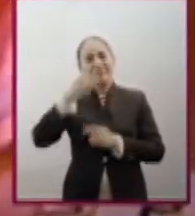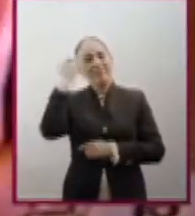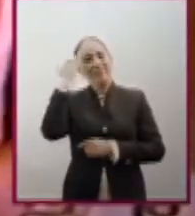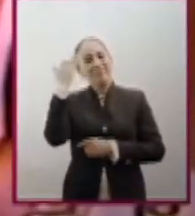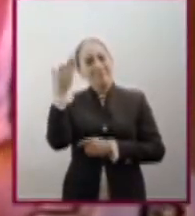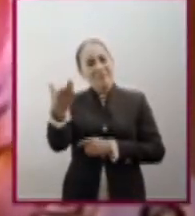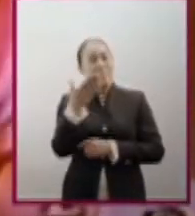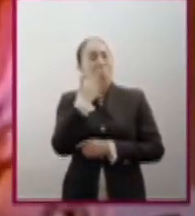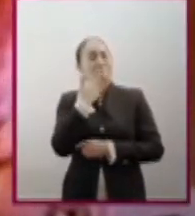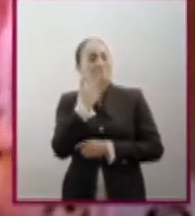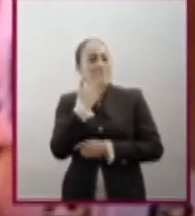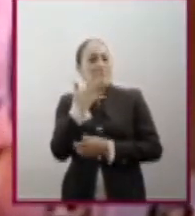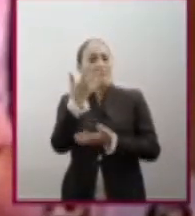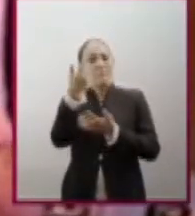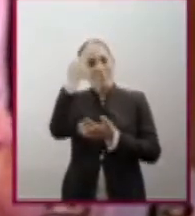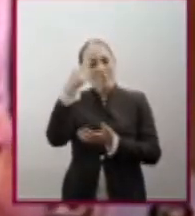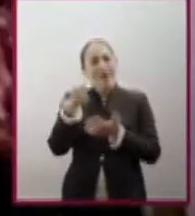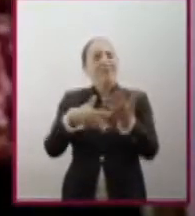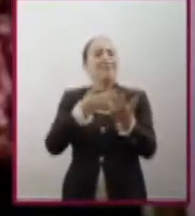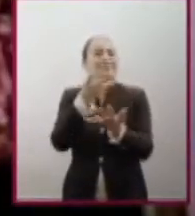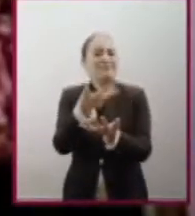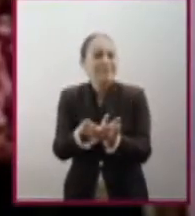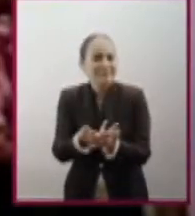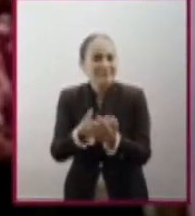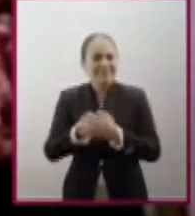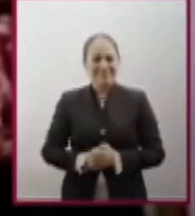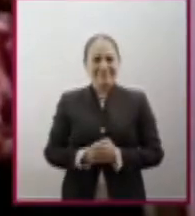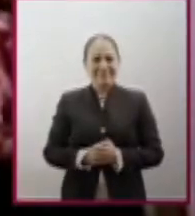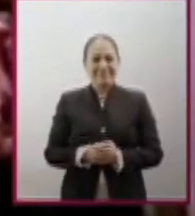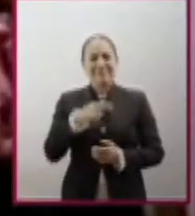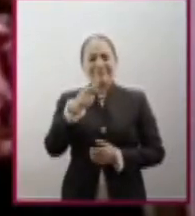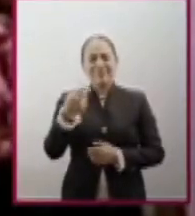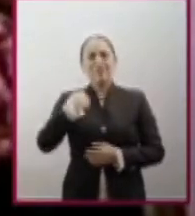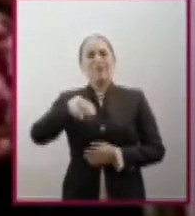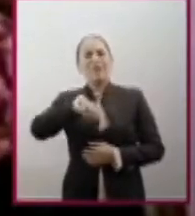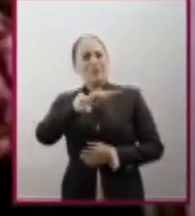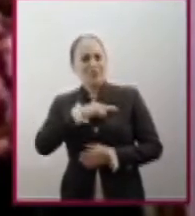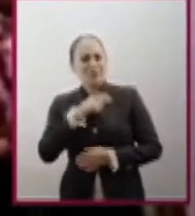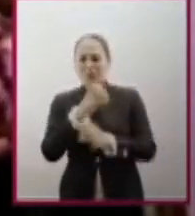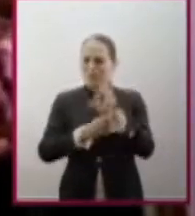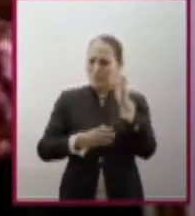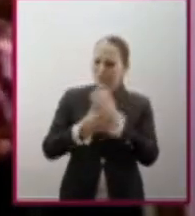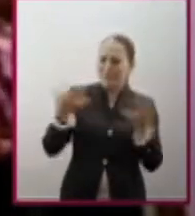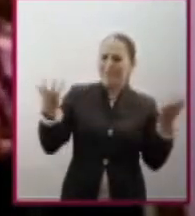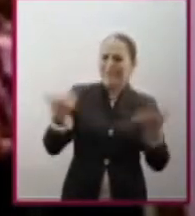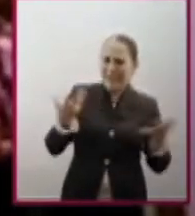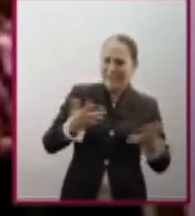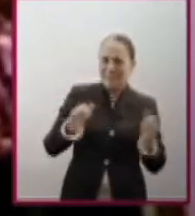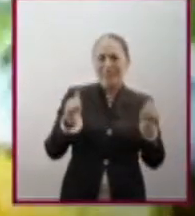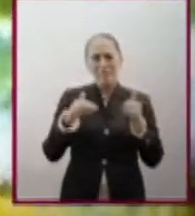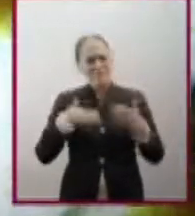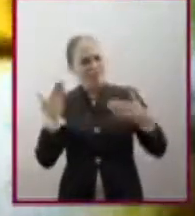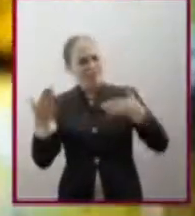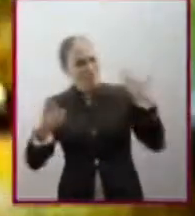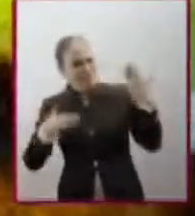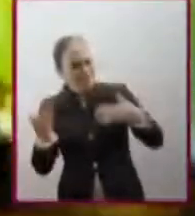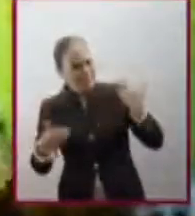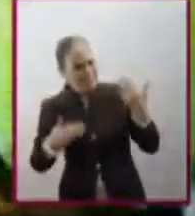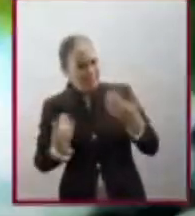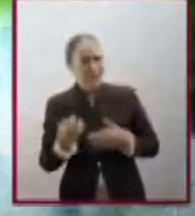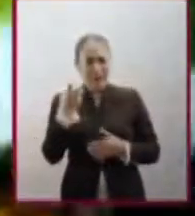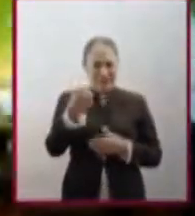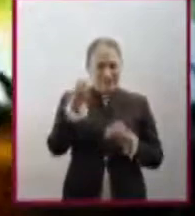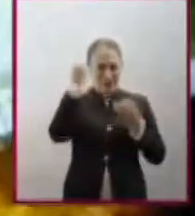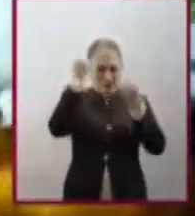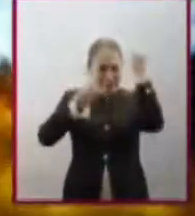pasando juntos un buen descanso. Qué bueno es gozar las cosas con alegría. Esta idea